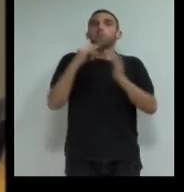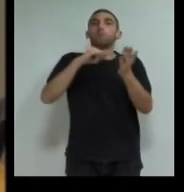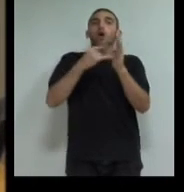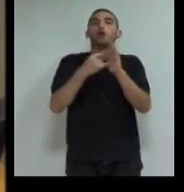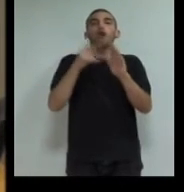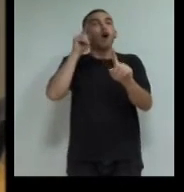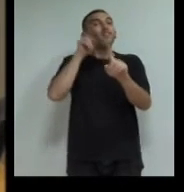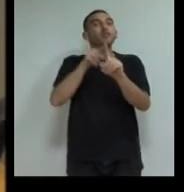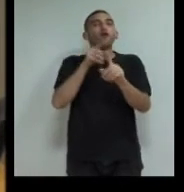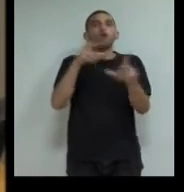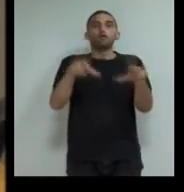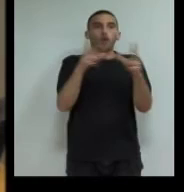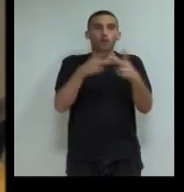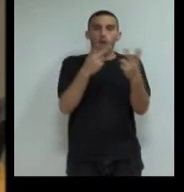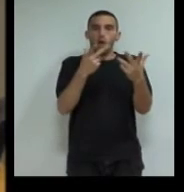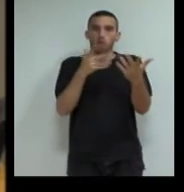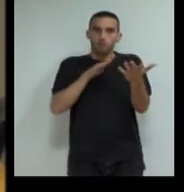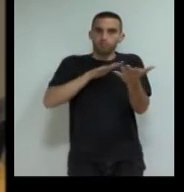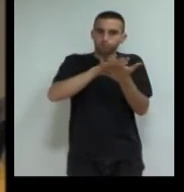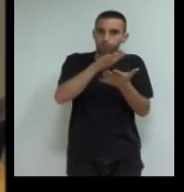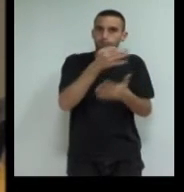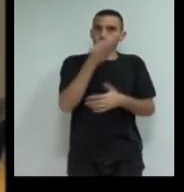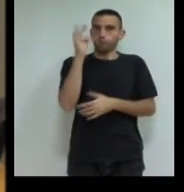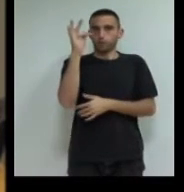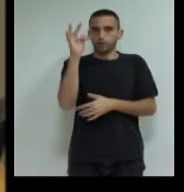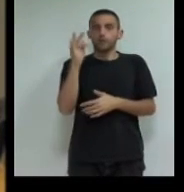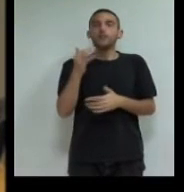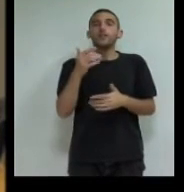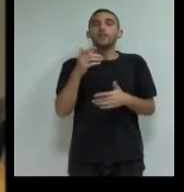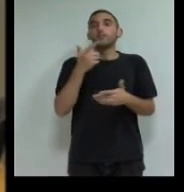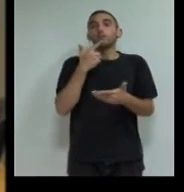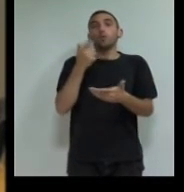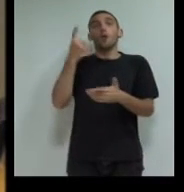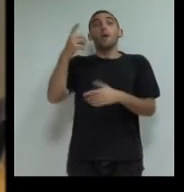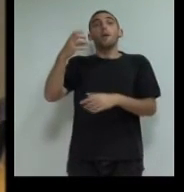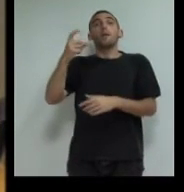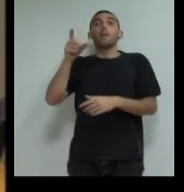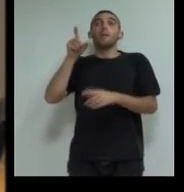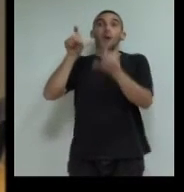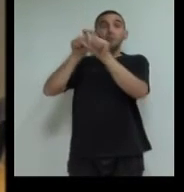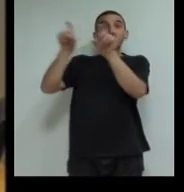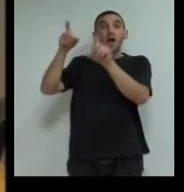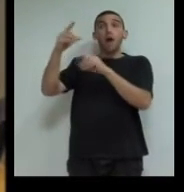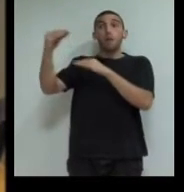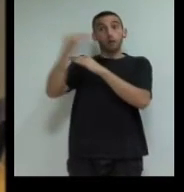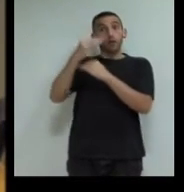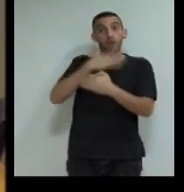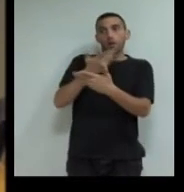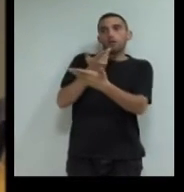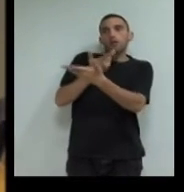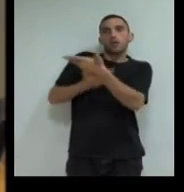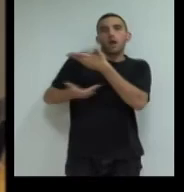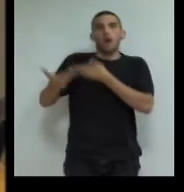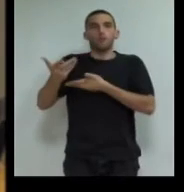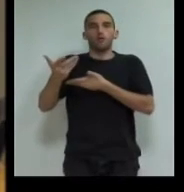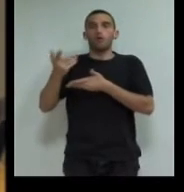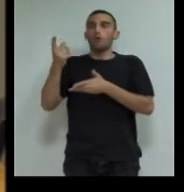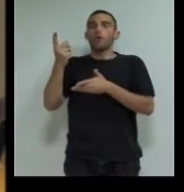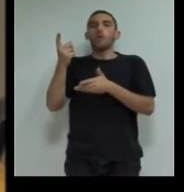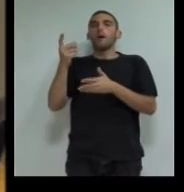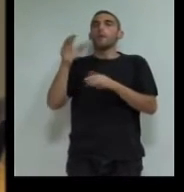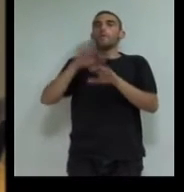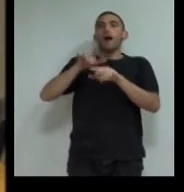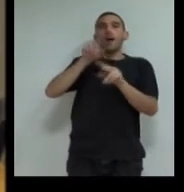repercusión social, y es el intercambio lógico que haces con un patrocinador o con un mecenas que quiera poner dinero a cambio de tener